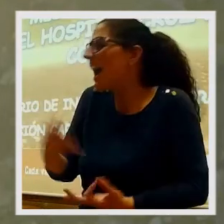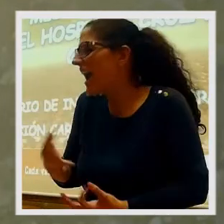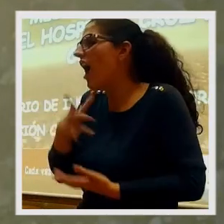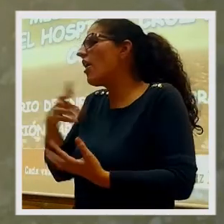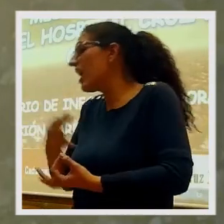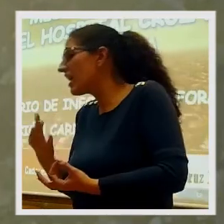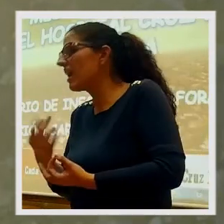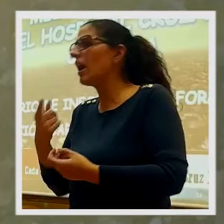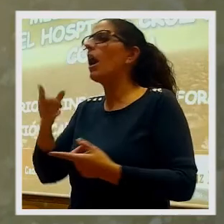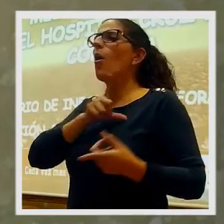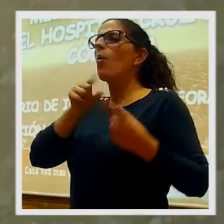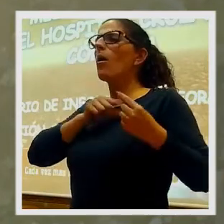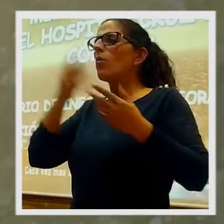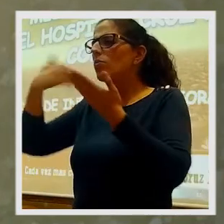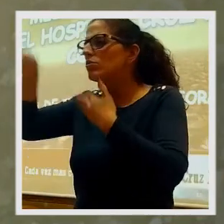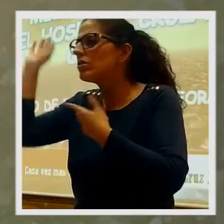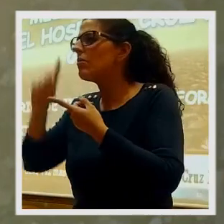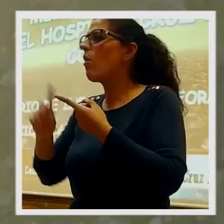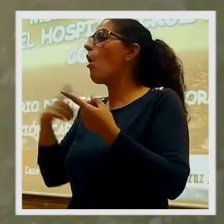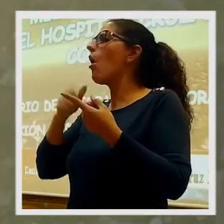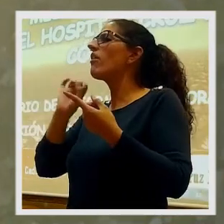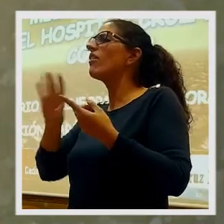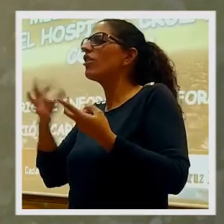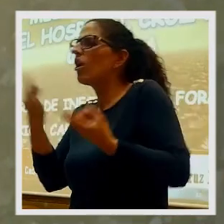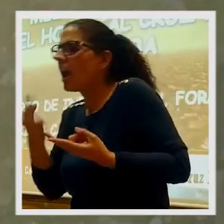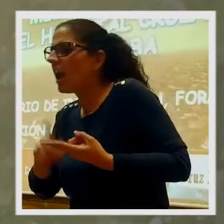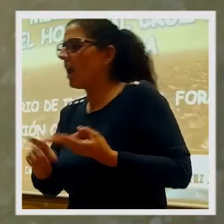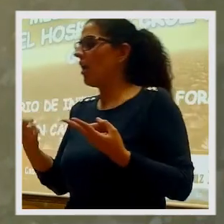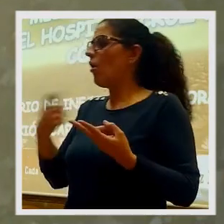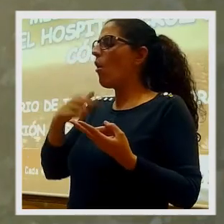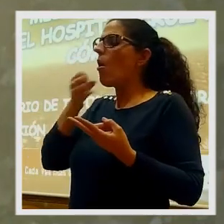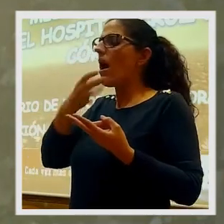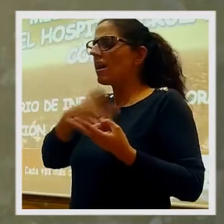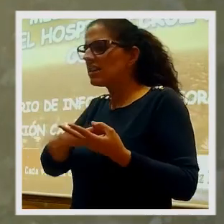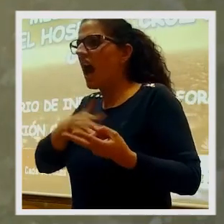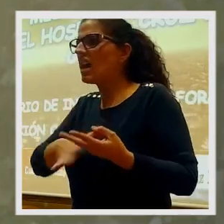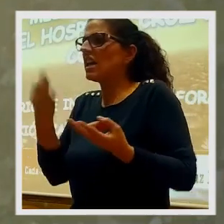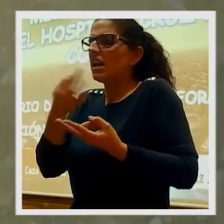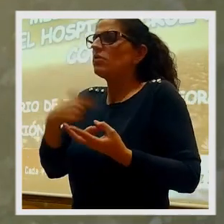la válvula muchos años. ¿Y si tengo una infección? ¿Una